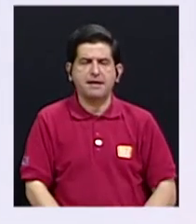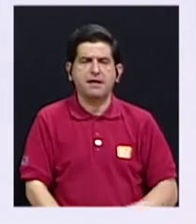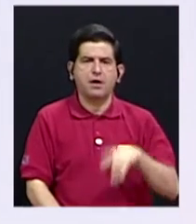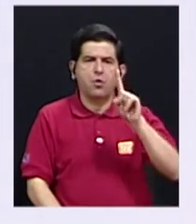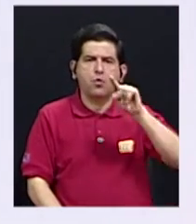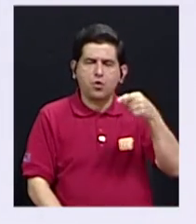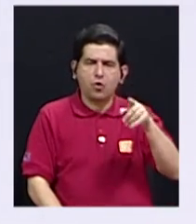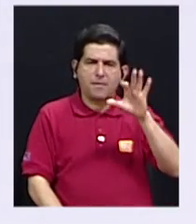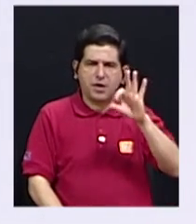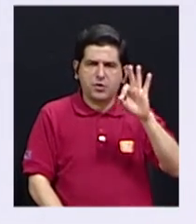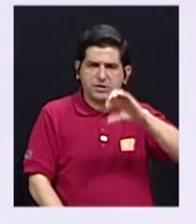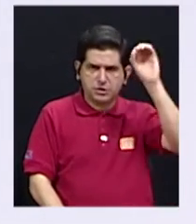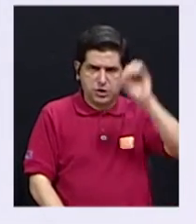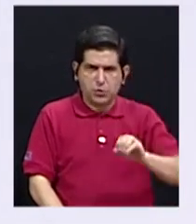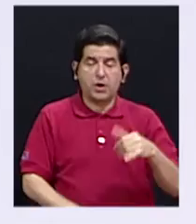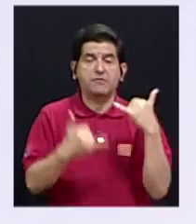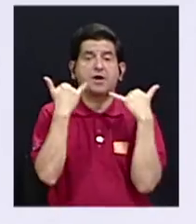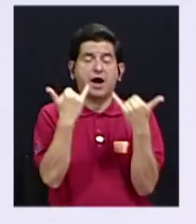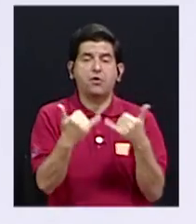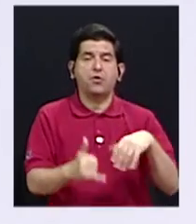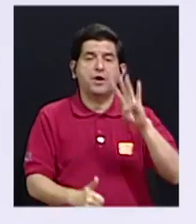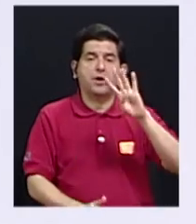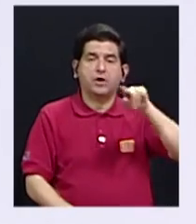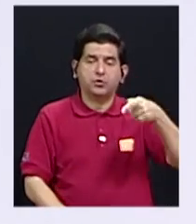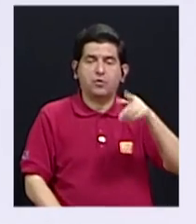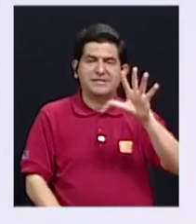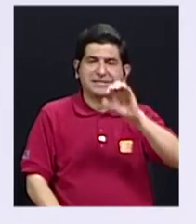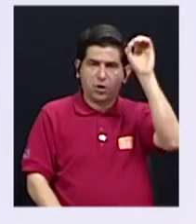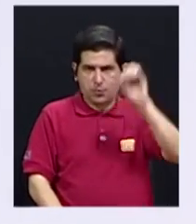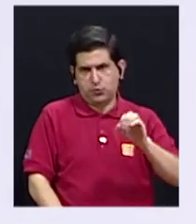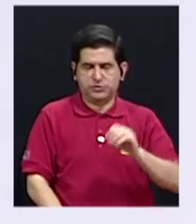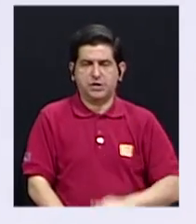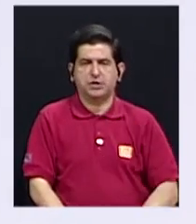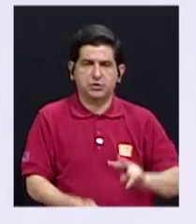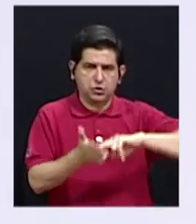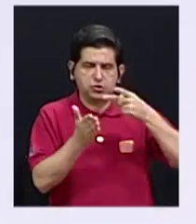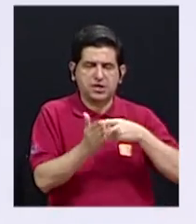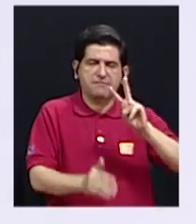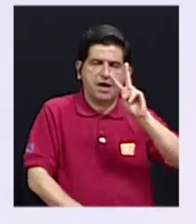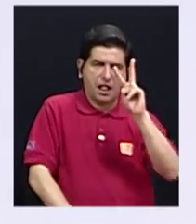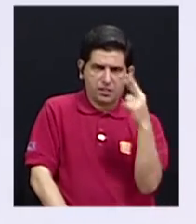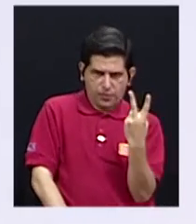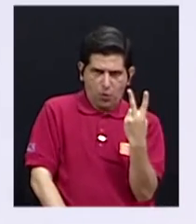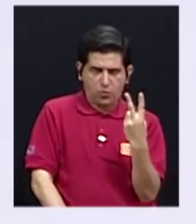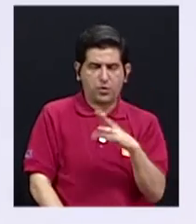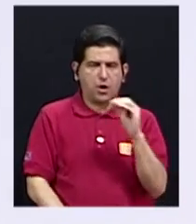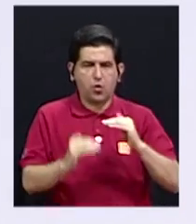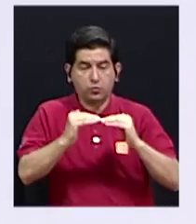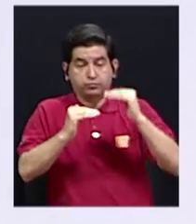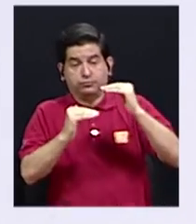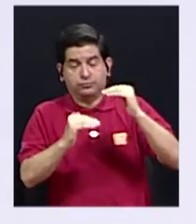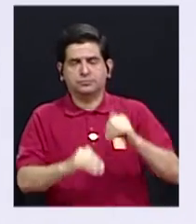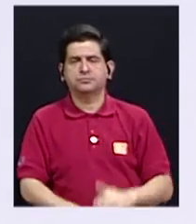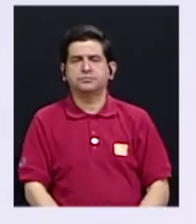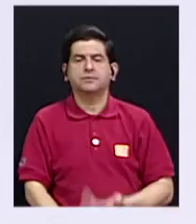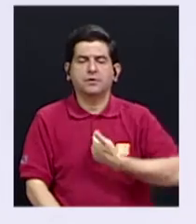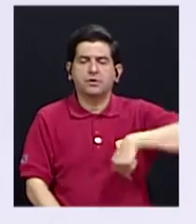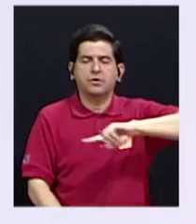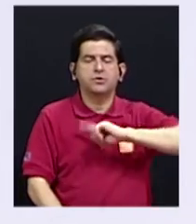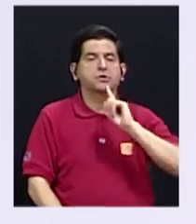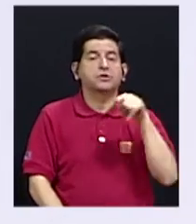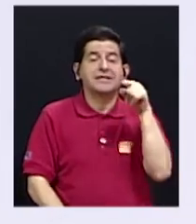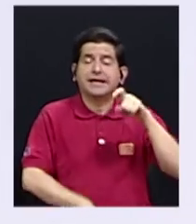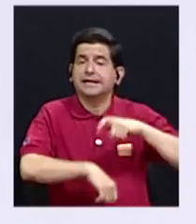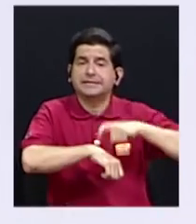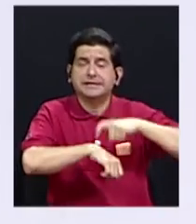1 99 por ciento esta vez es 4.5 por ciento es decir se duplicó y un poquito más claro lo que estamos diciendo es que en